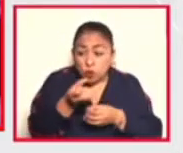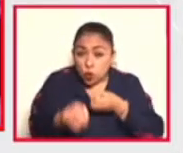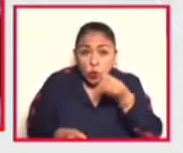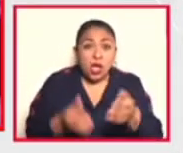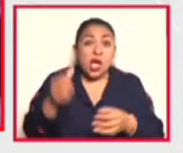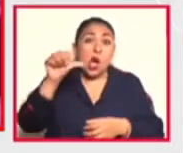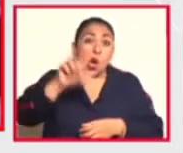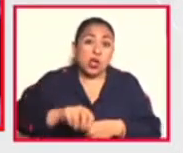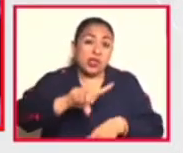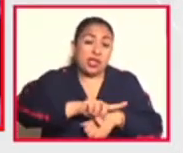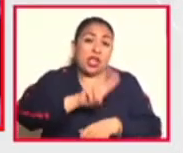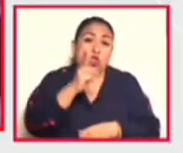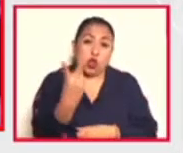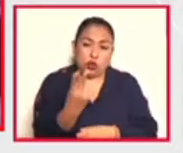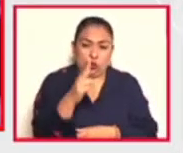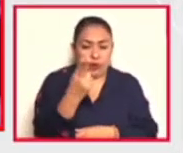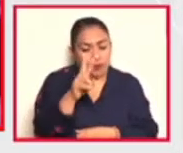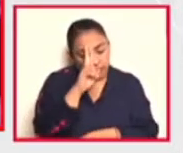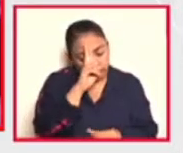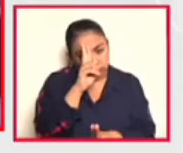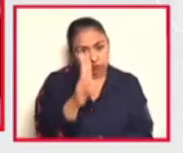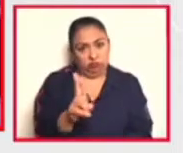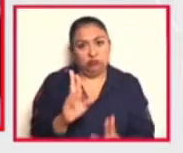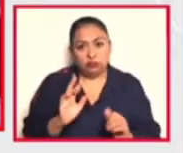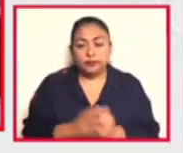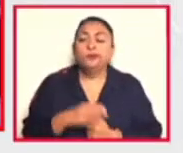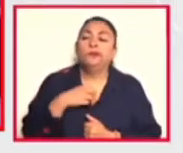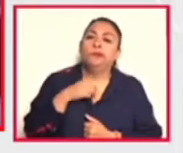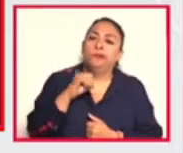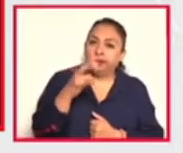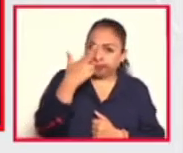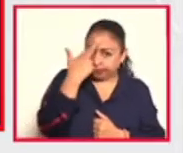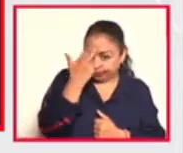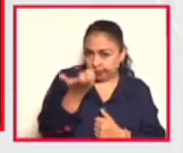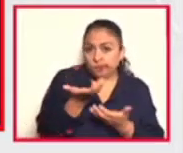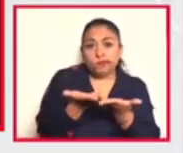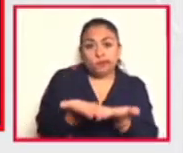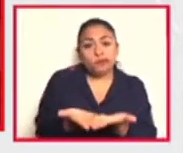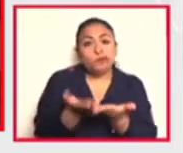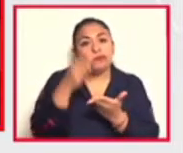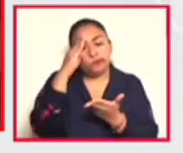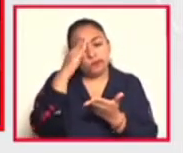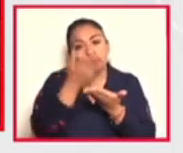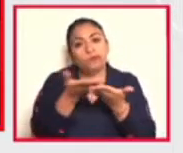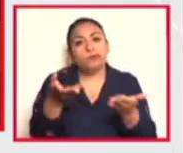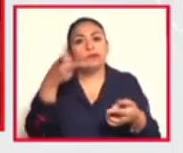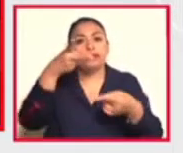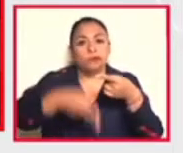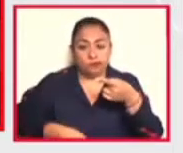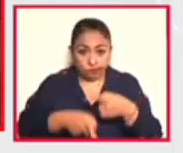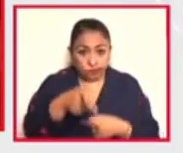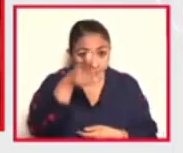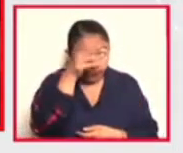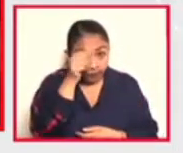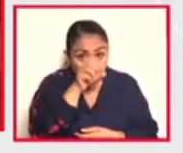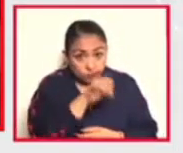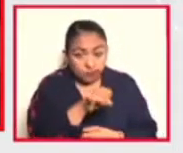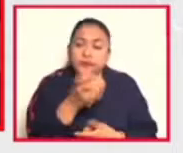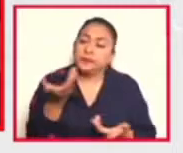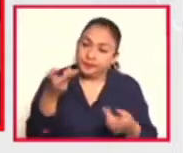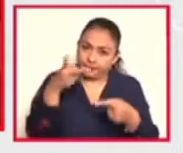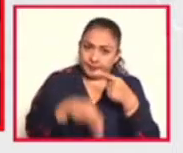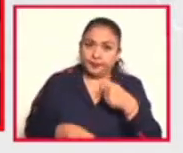de noviembre, les rendimos un tributo. Efectivamente, y con esta reflexión nos vamos a una pausa. ¿Te parece bien, Rafa? Vamos al corte.